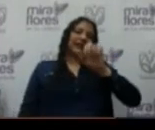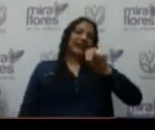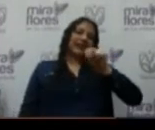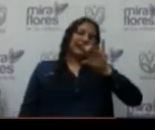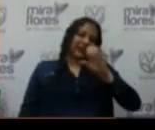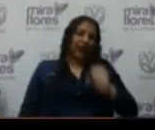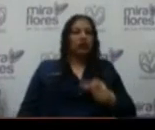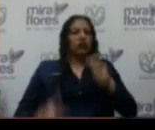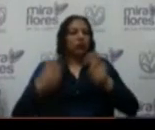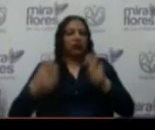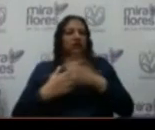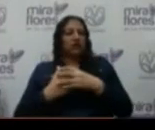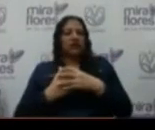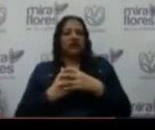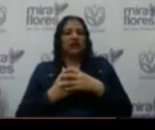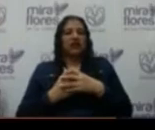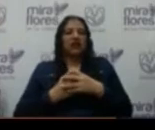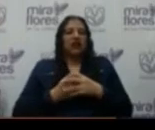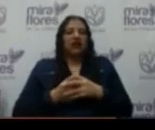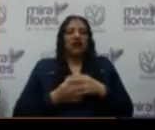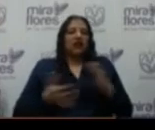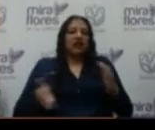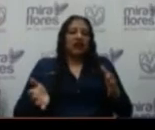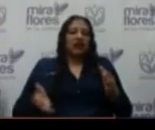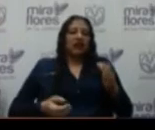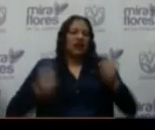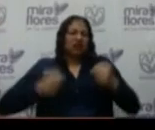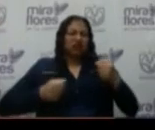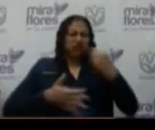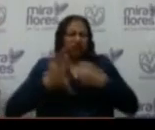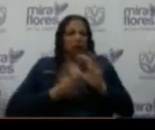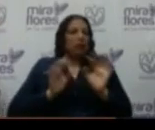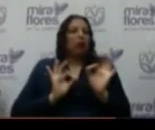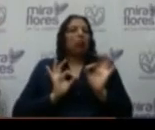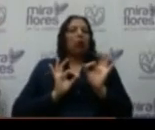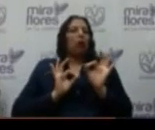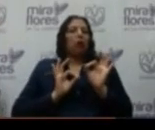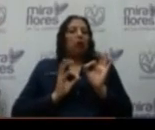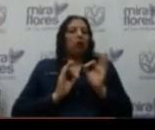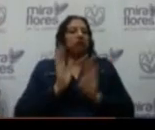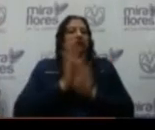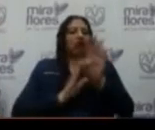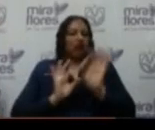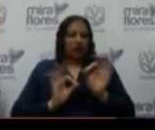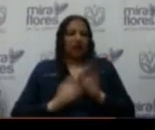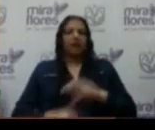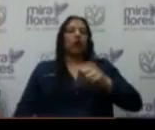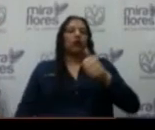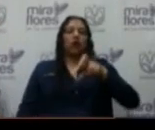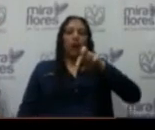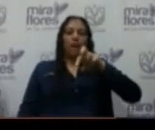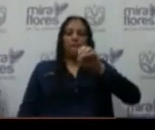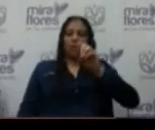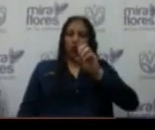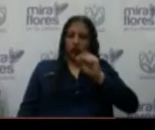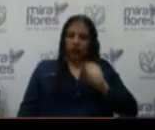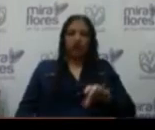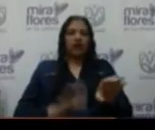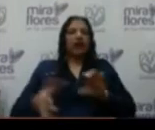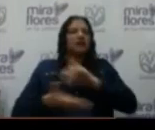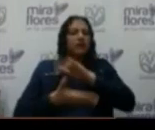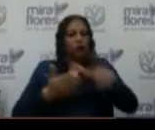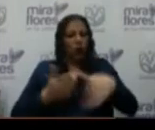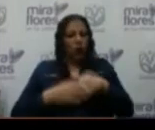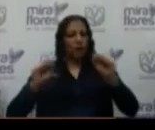sin iluminar, se agitan sin construir. Los podridos han hecho y hacen todo